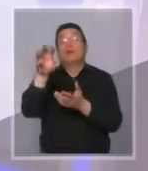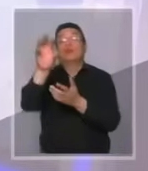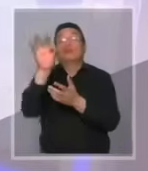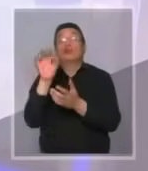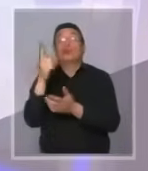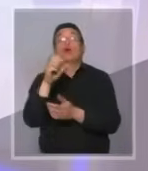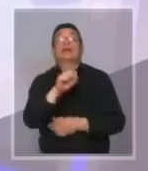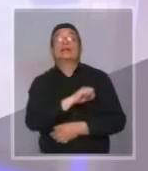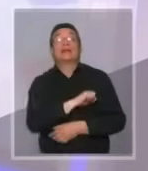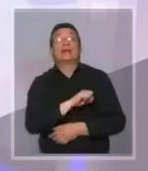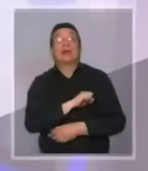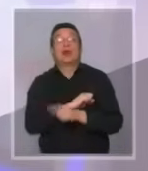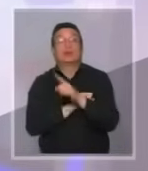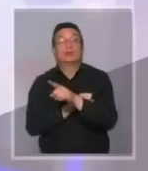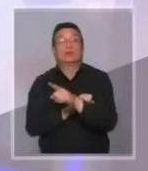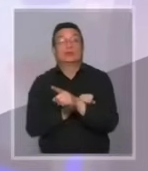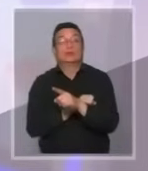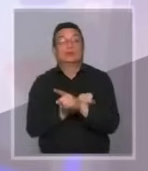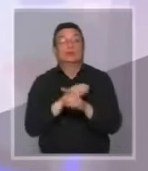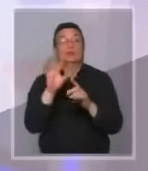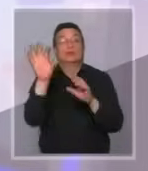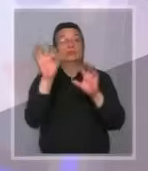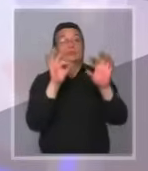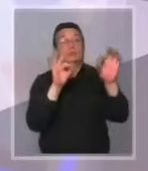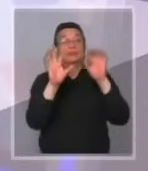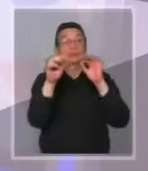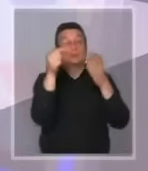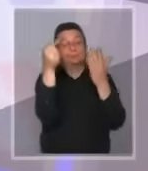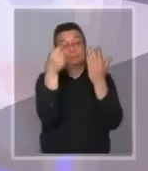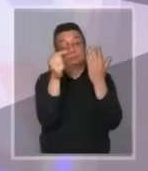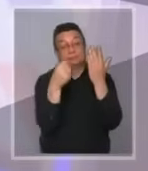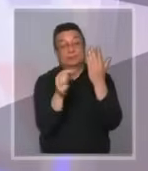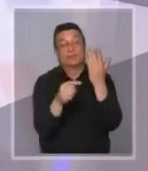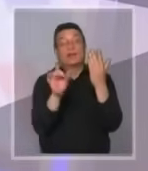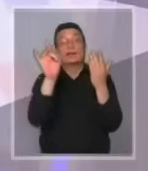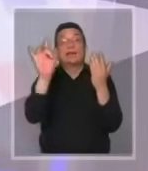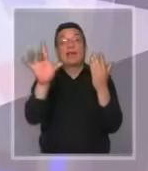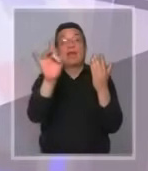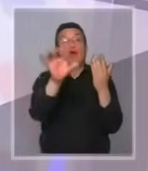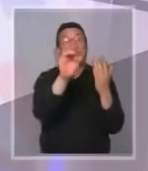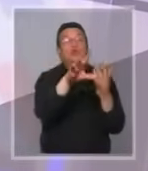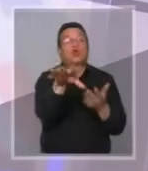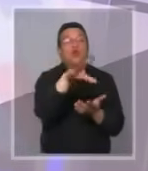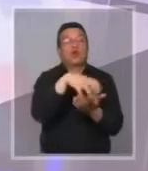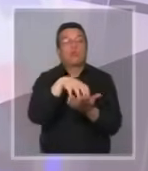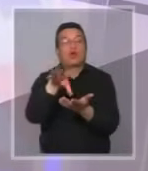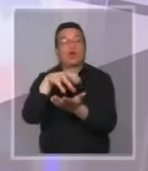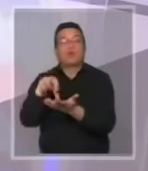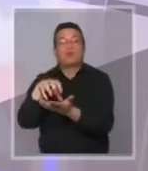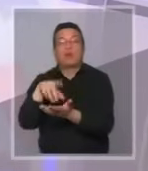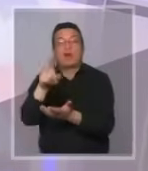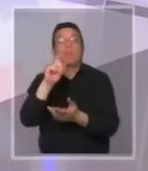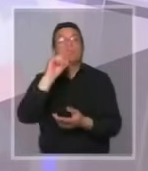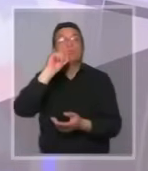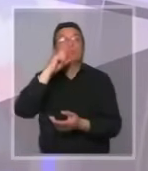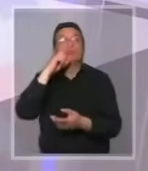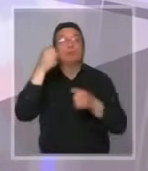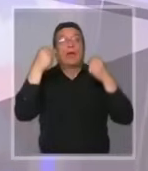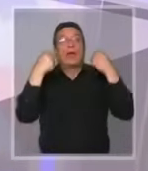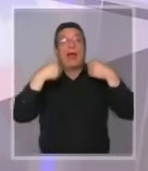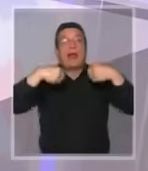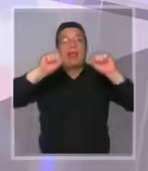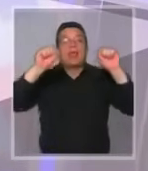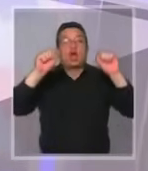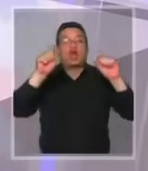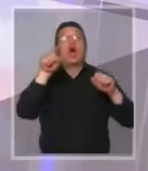Metropolitana vamos viendo después los resultados de cada una de las comunas precisamente con quién es el ganador absoluto